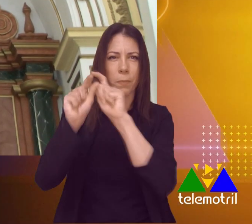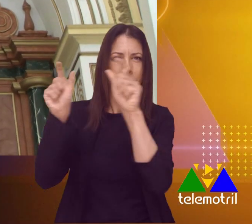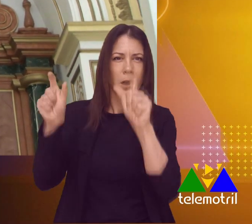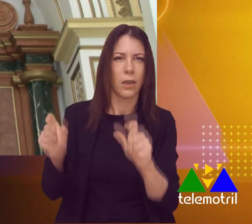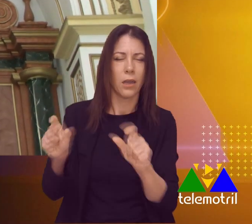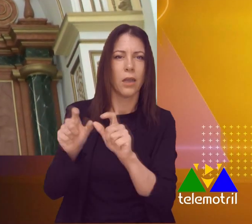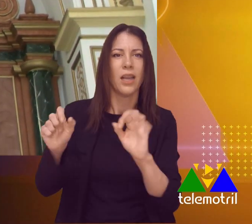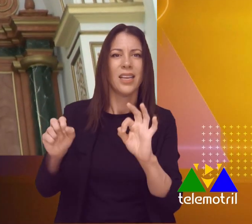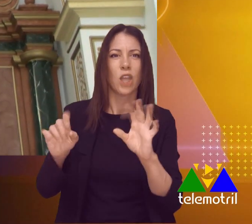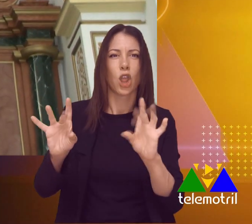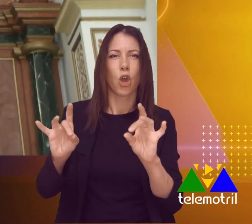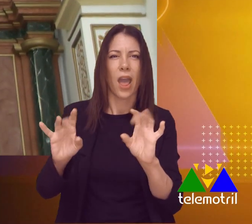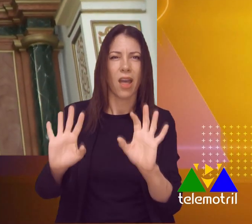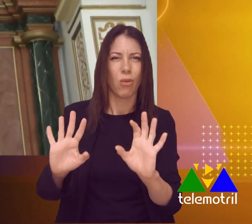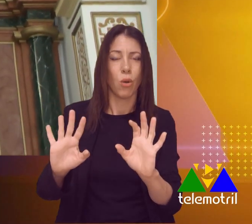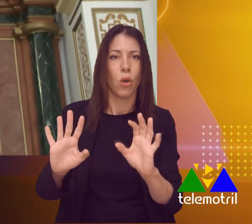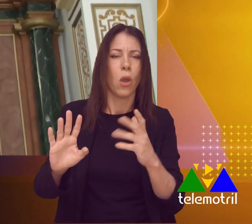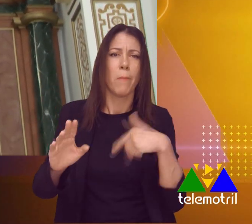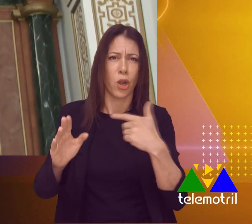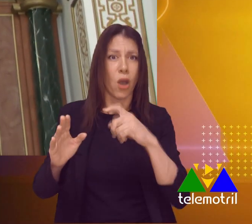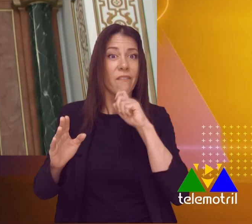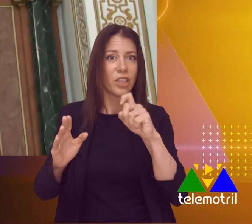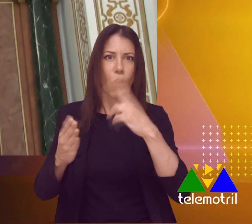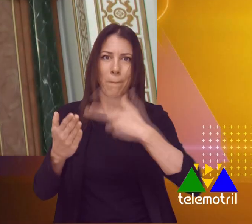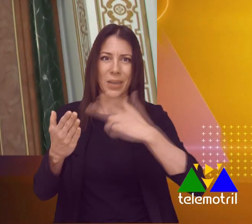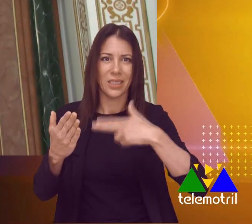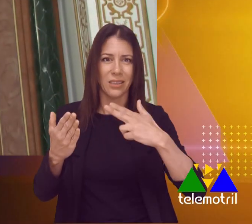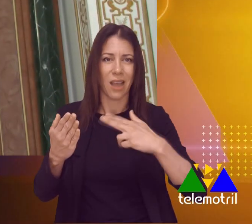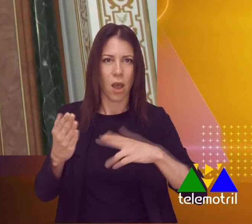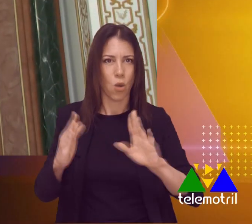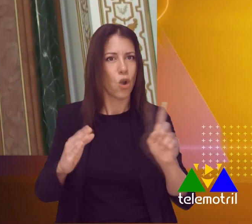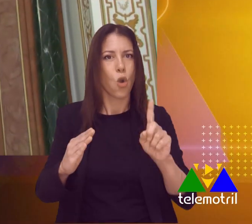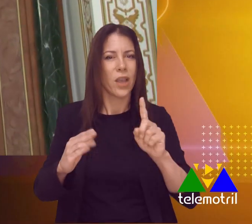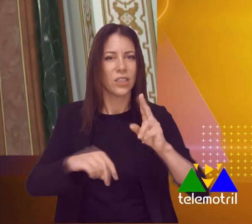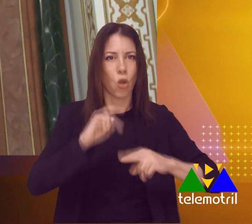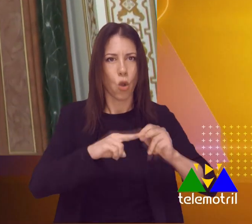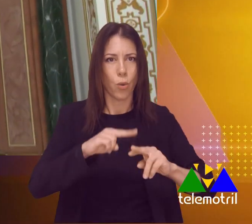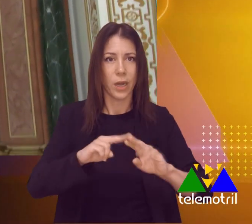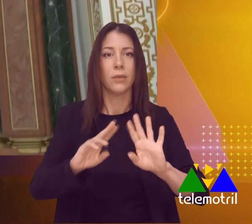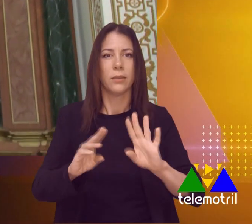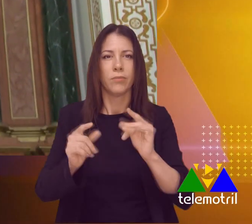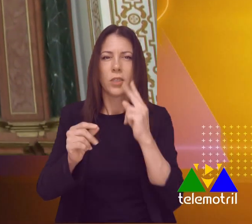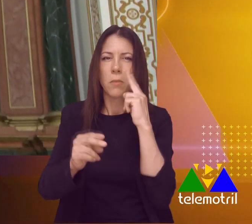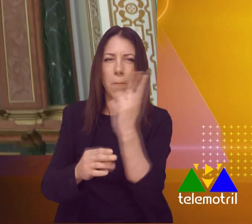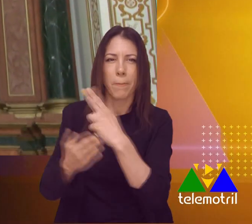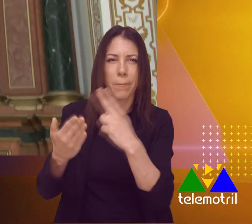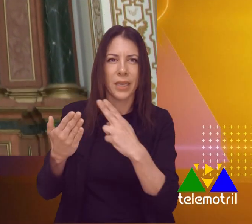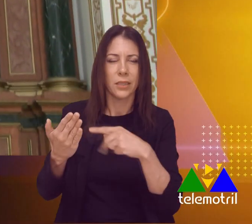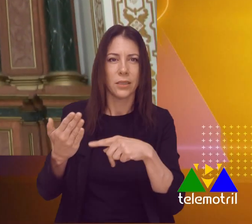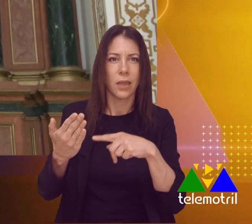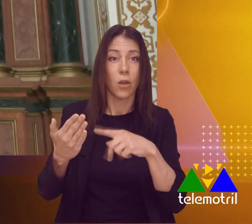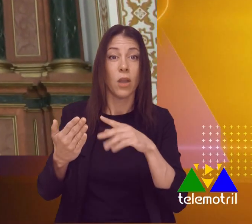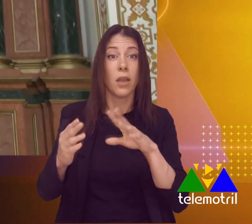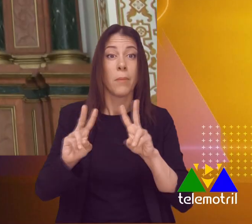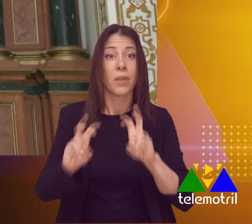le pintado, esto es obra, no es madera. Más tipo pan de oro de eso, ¿no? Sí, estaba pintado, dorado y tal, y a